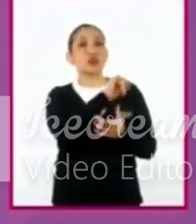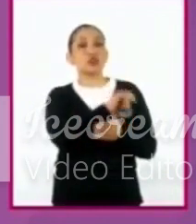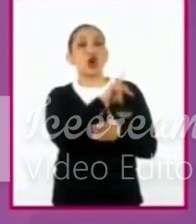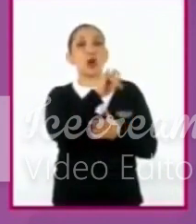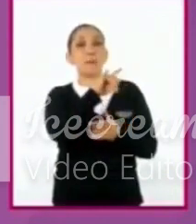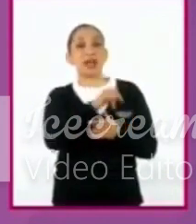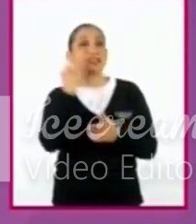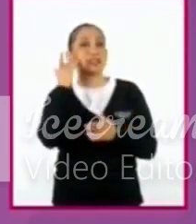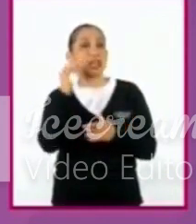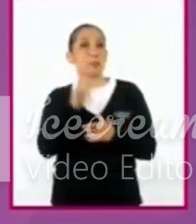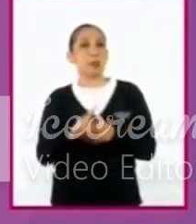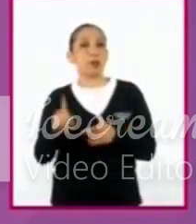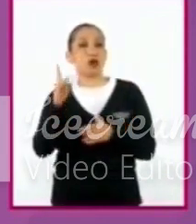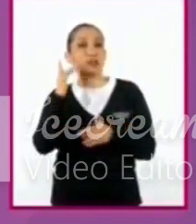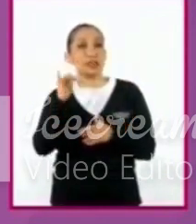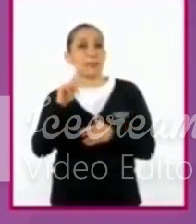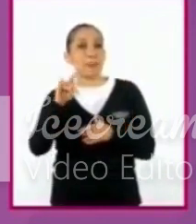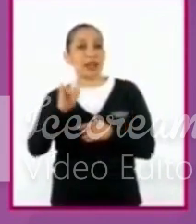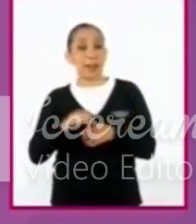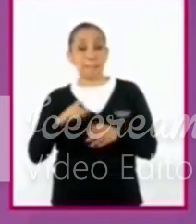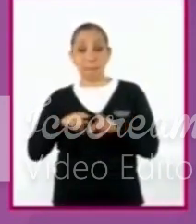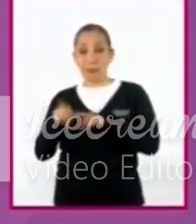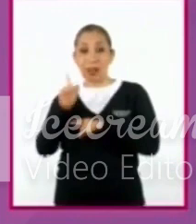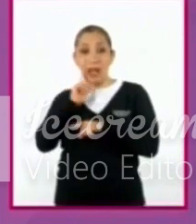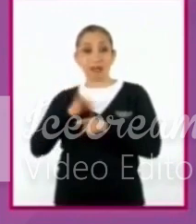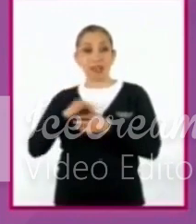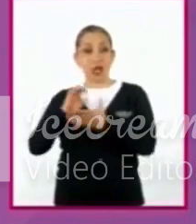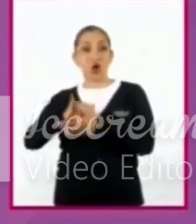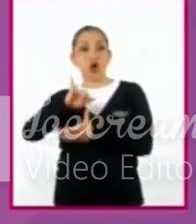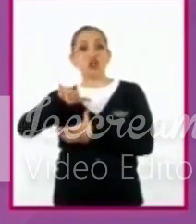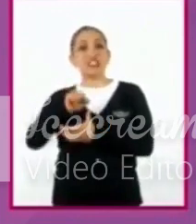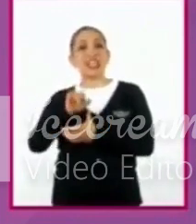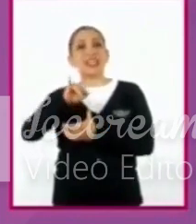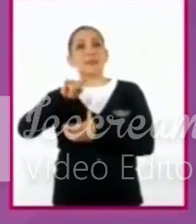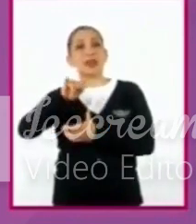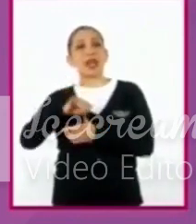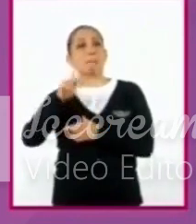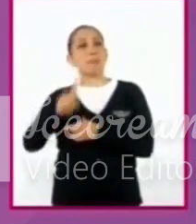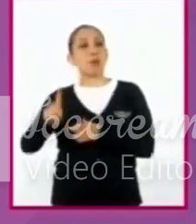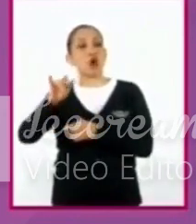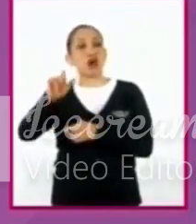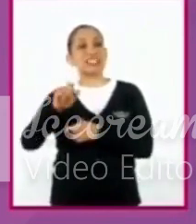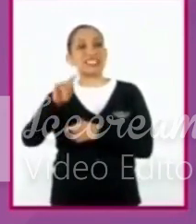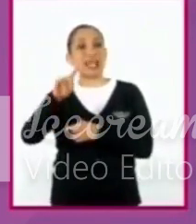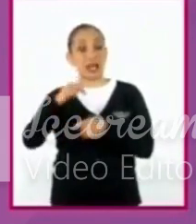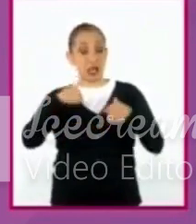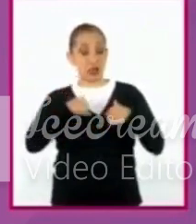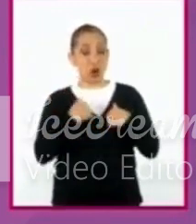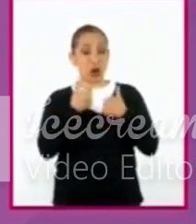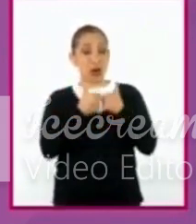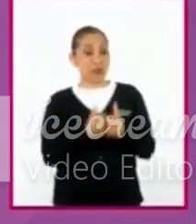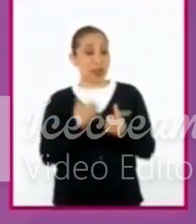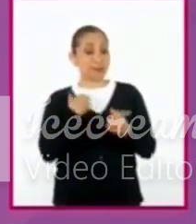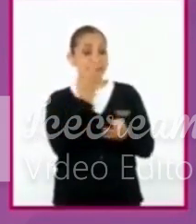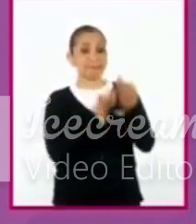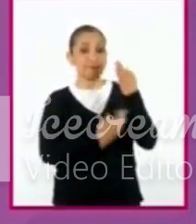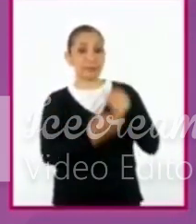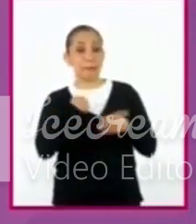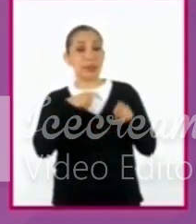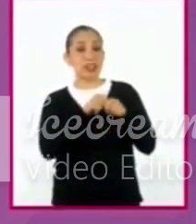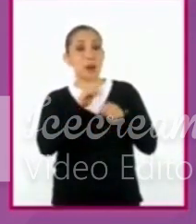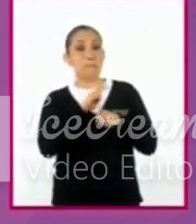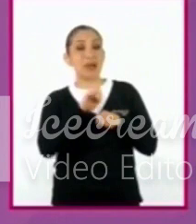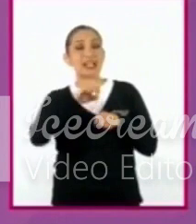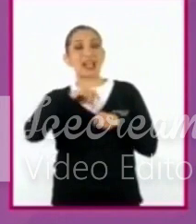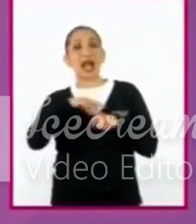del pueblo de Santa María. Mi hermana Rosa casó con José Jiménez del pueblo de Ixclán. Y yo quedé bajo la tutela de mi tío